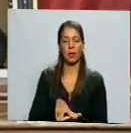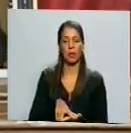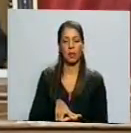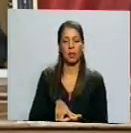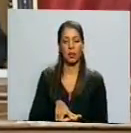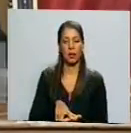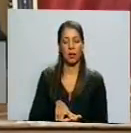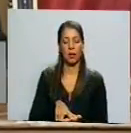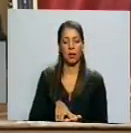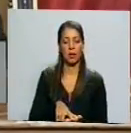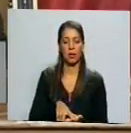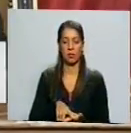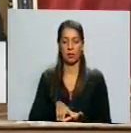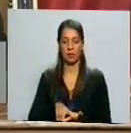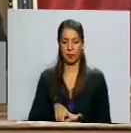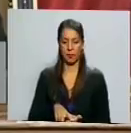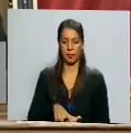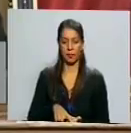de manera